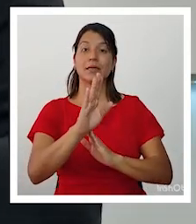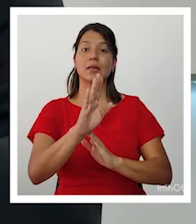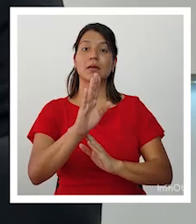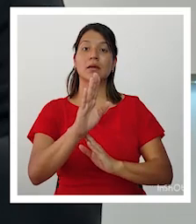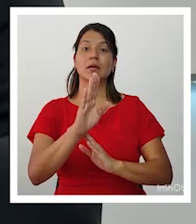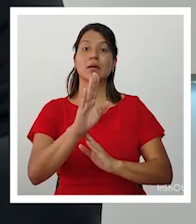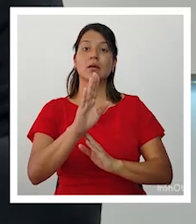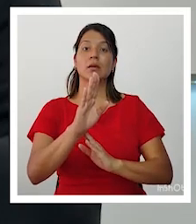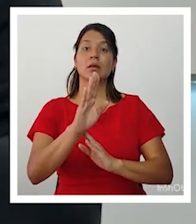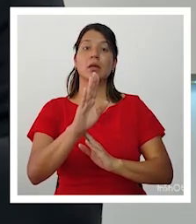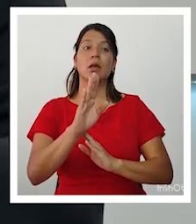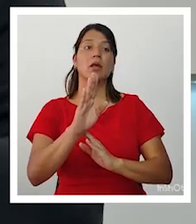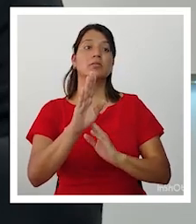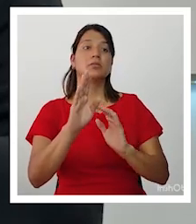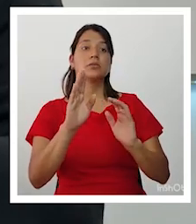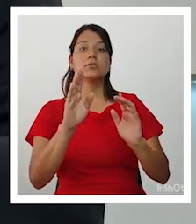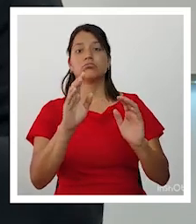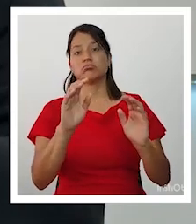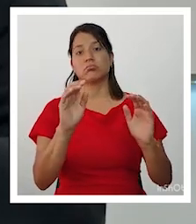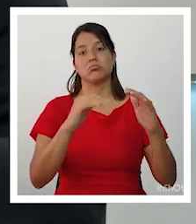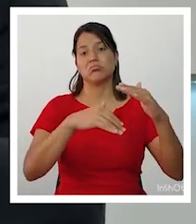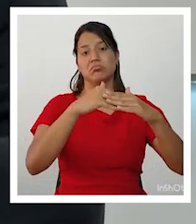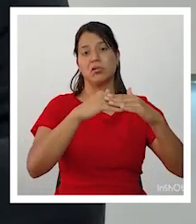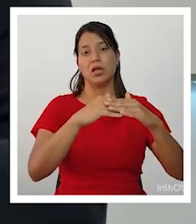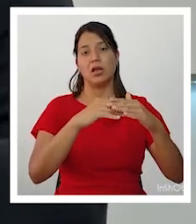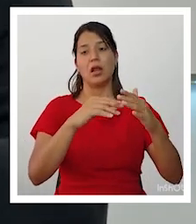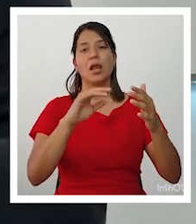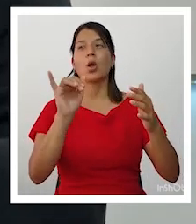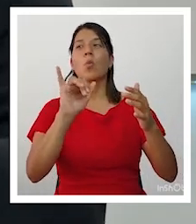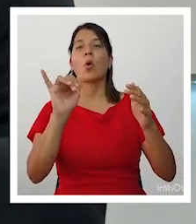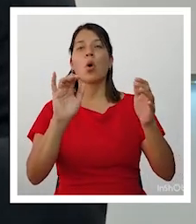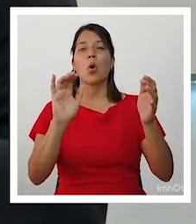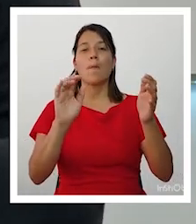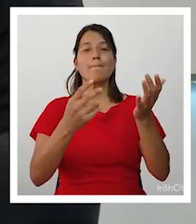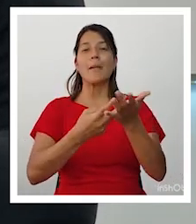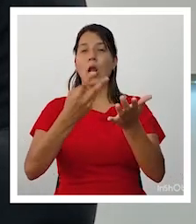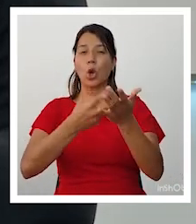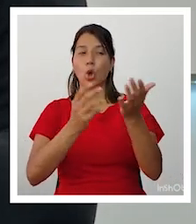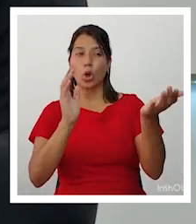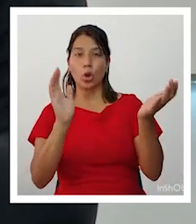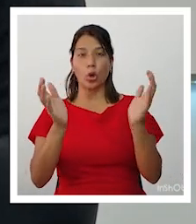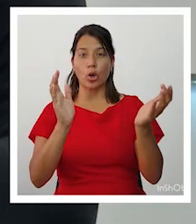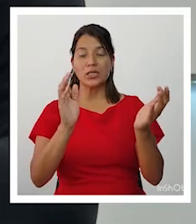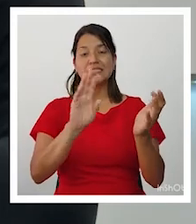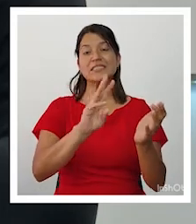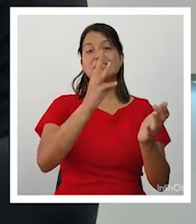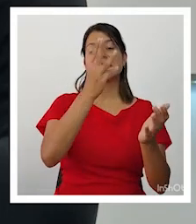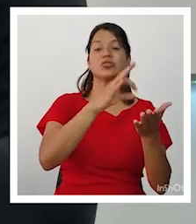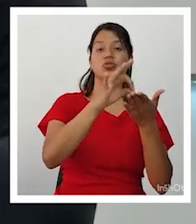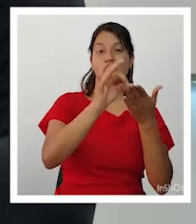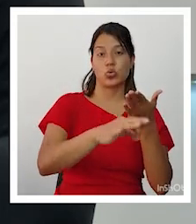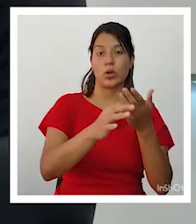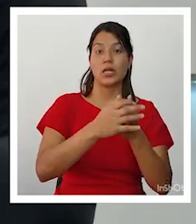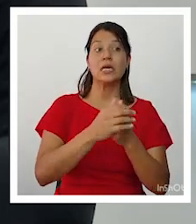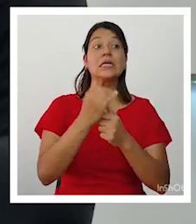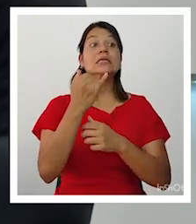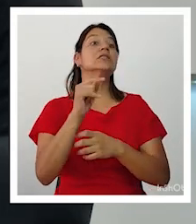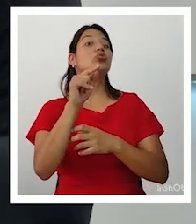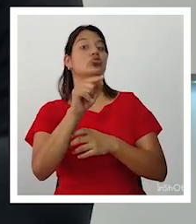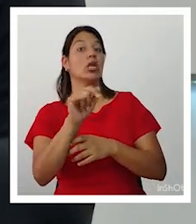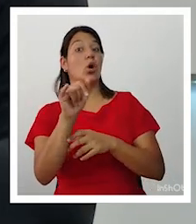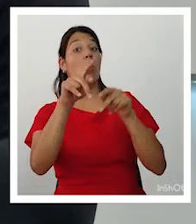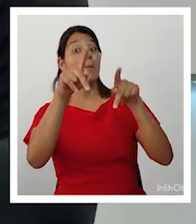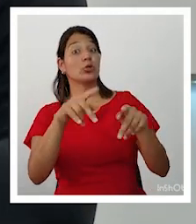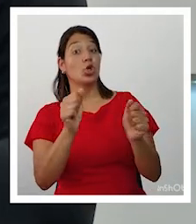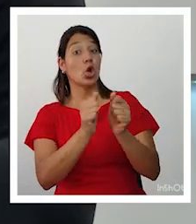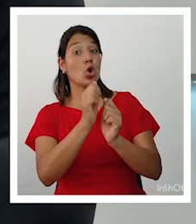un sexto grado. O sea, no vale ni por un sexto grado. Si usted se logra como persona con discapacidad incorporar